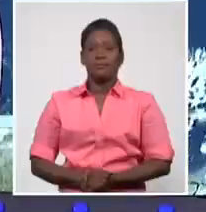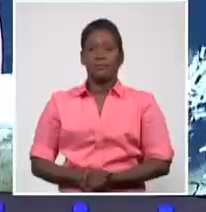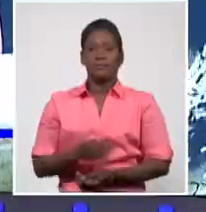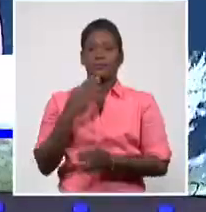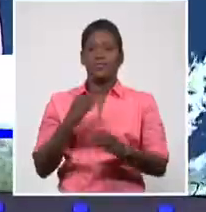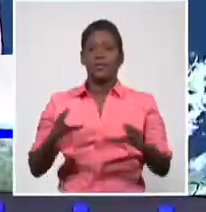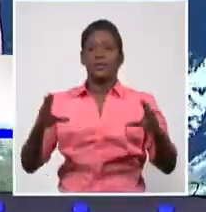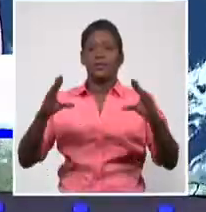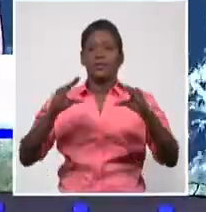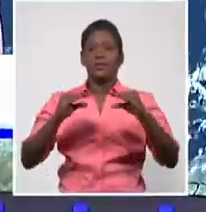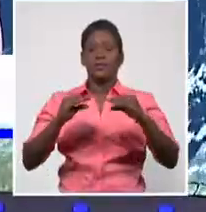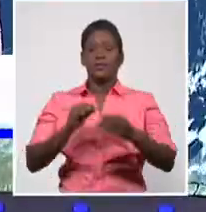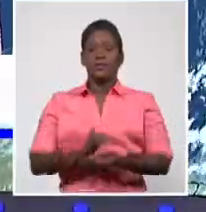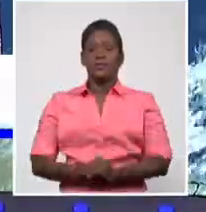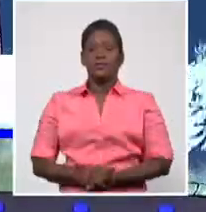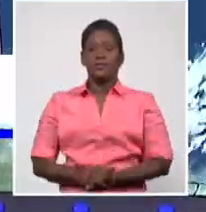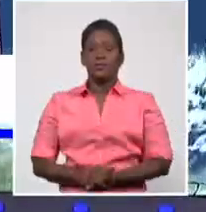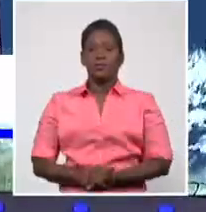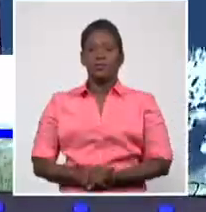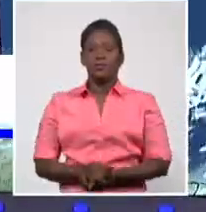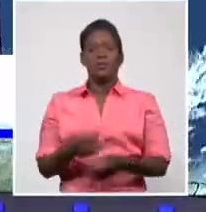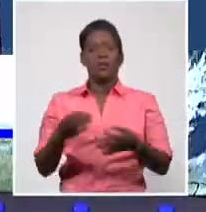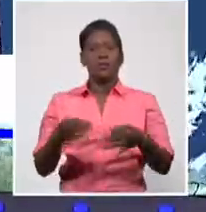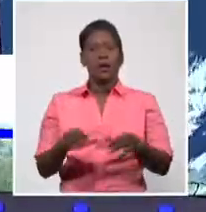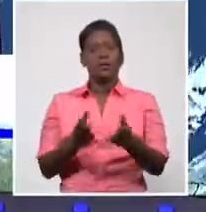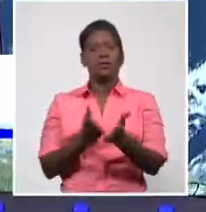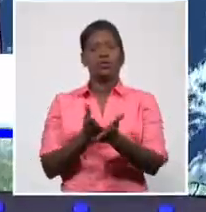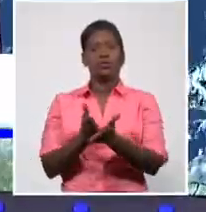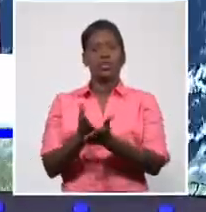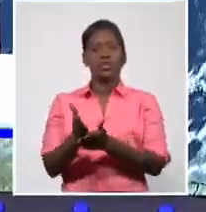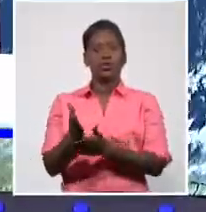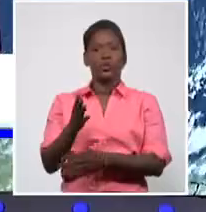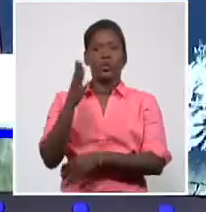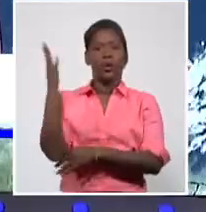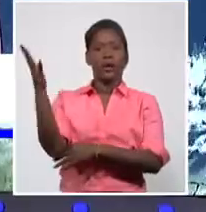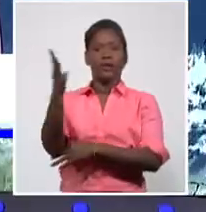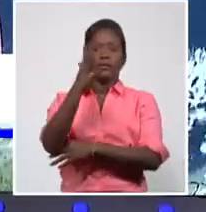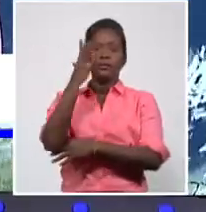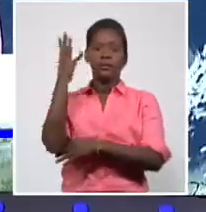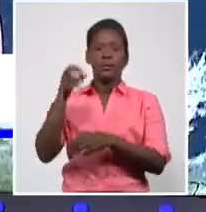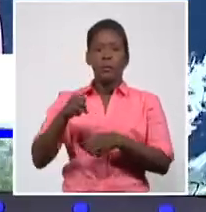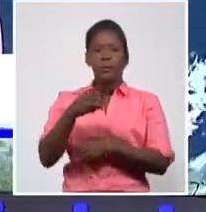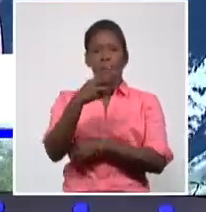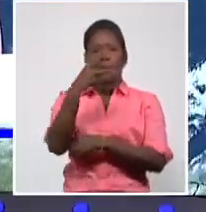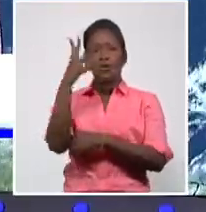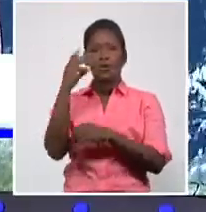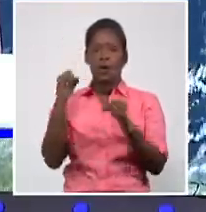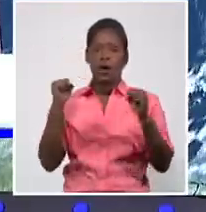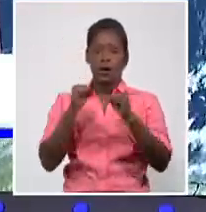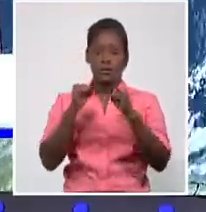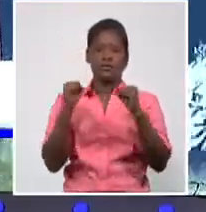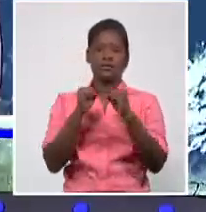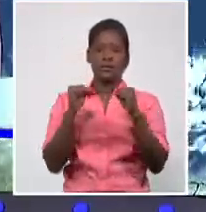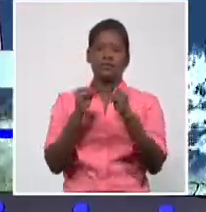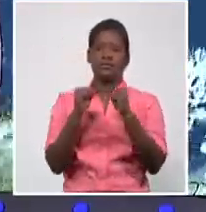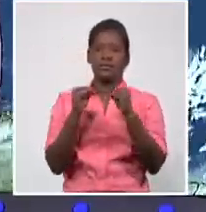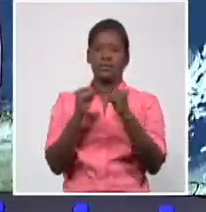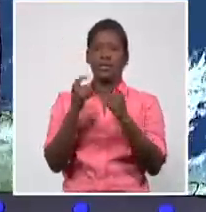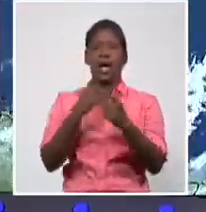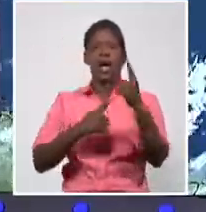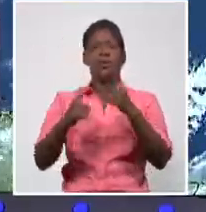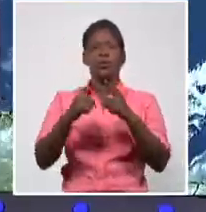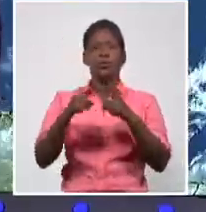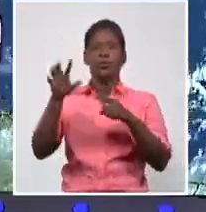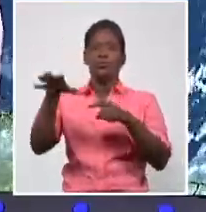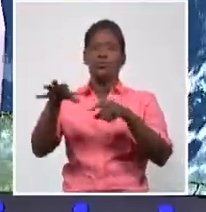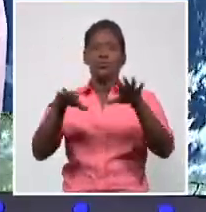Buenas noches. Se mantienen con poca variación las condiciones del tiempo en nuestro país, con la madrugada fría y ligera lluvia en gran parte de